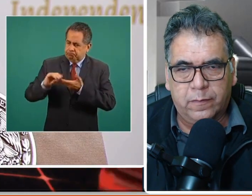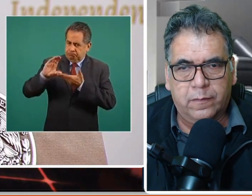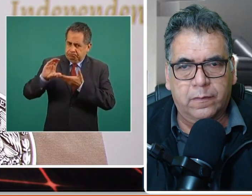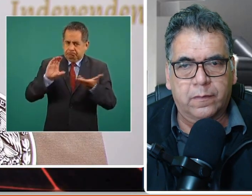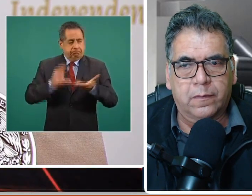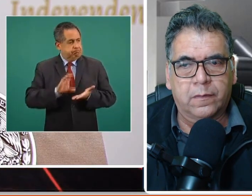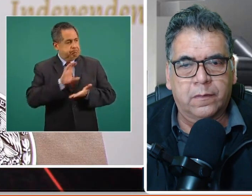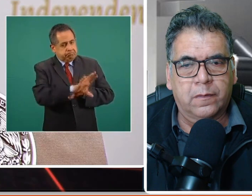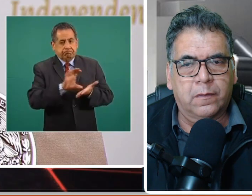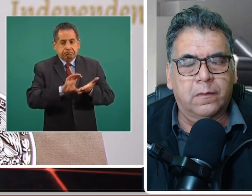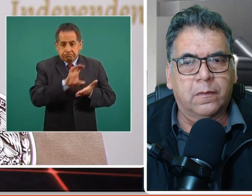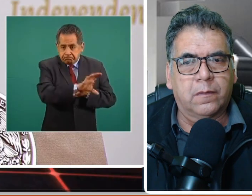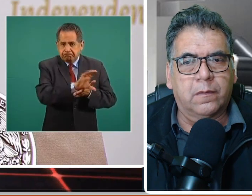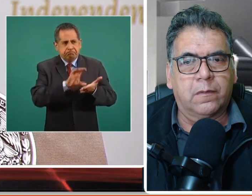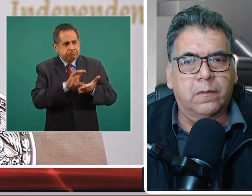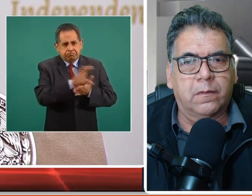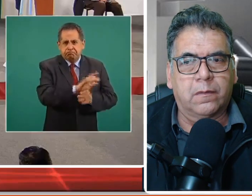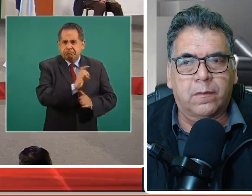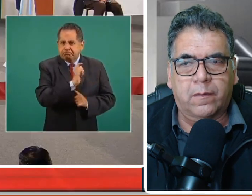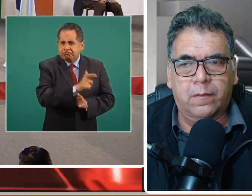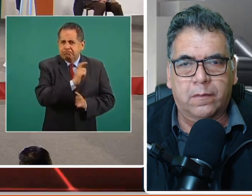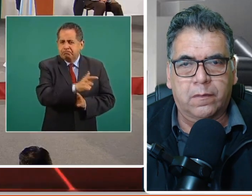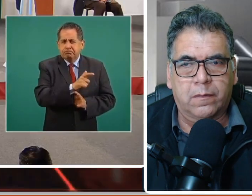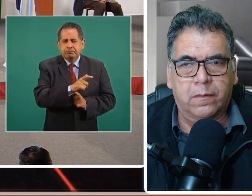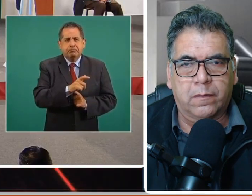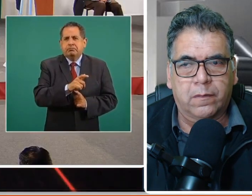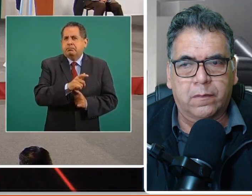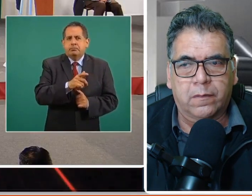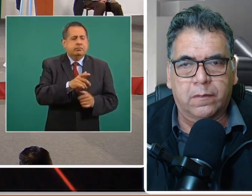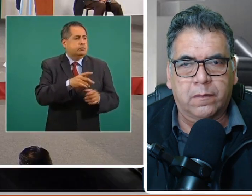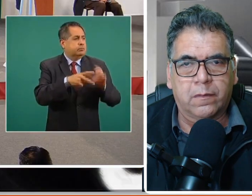del pago, como si estuviera lleno el reclusorio.